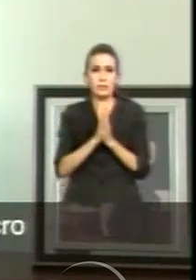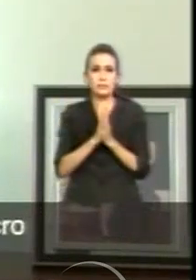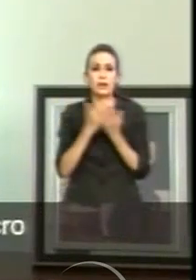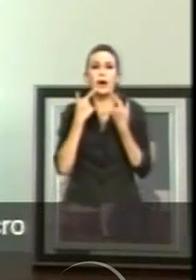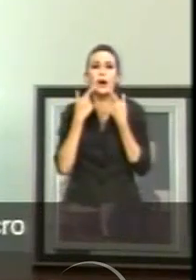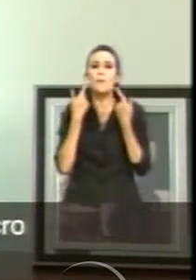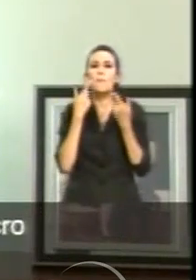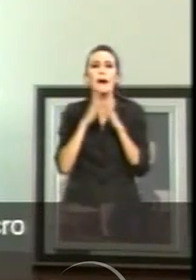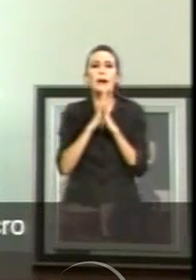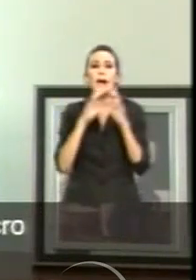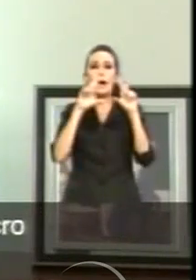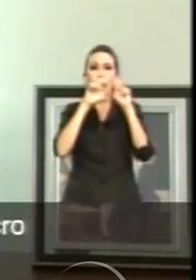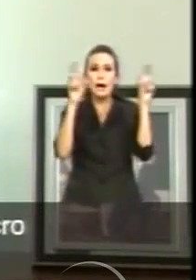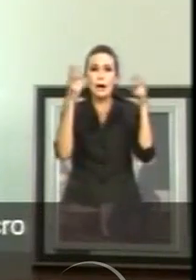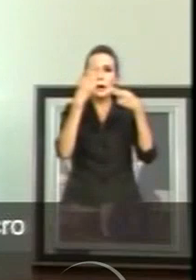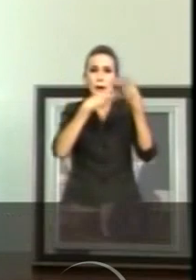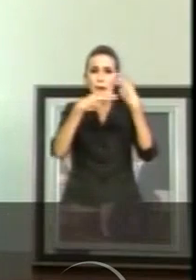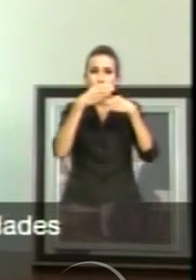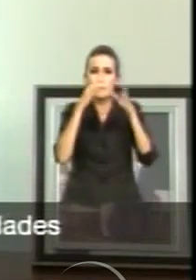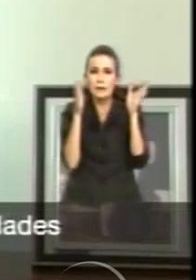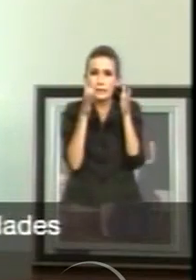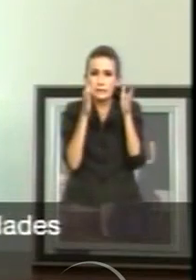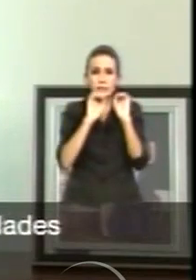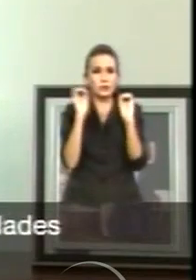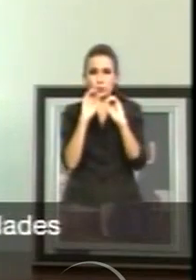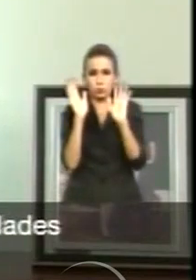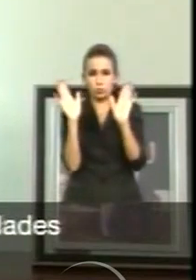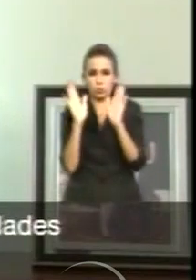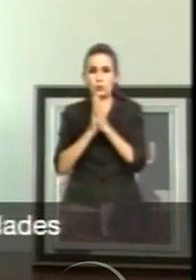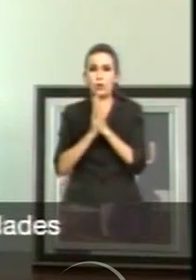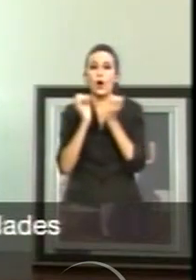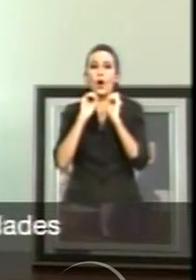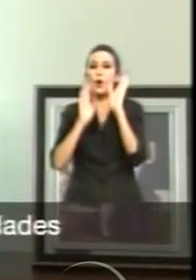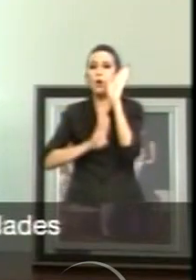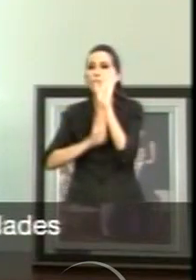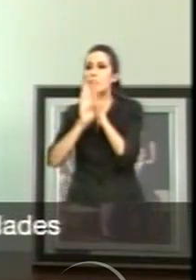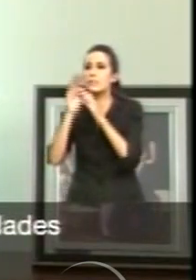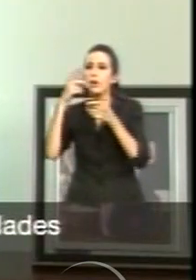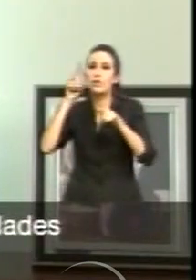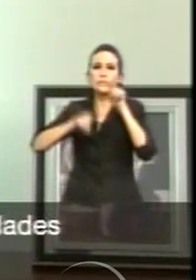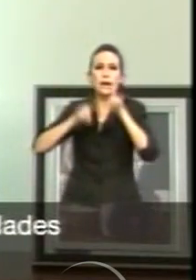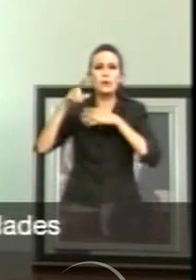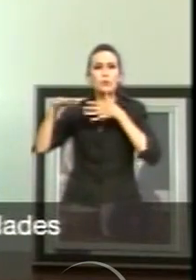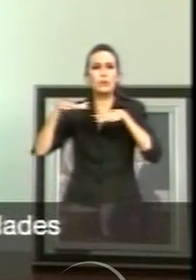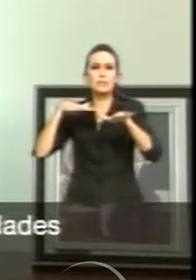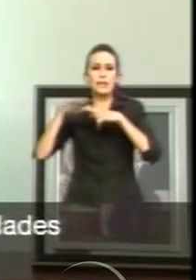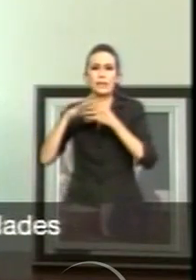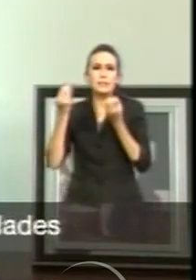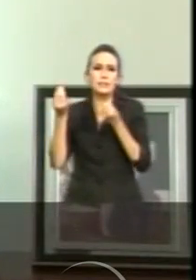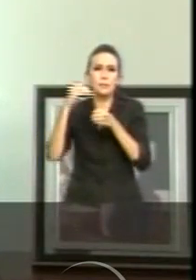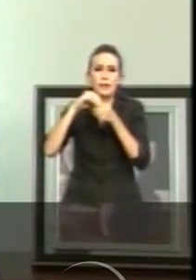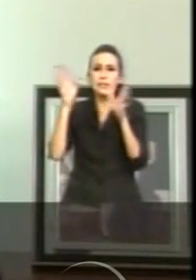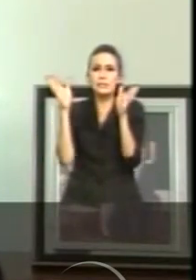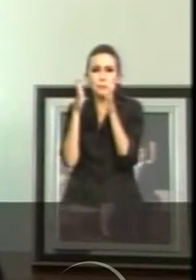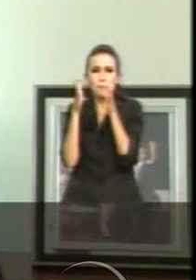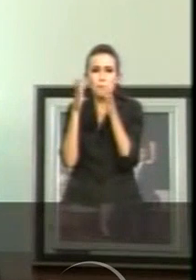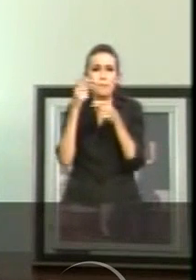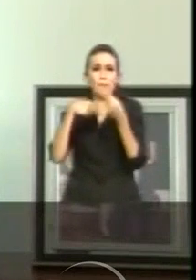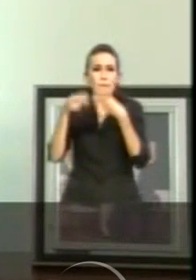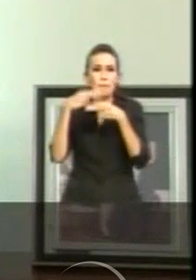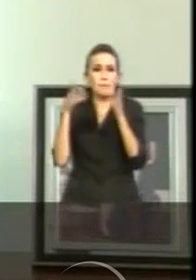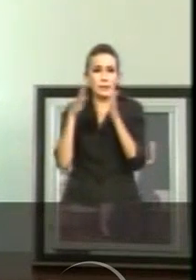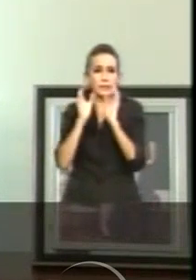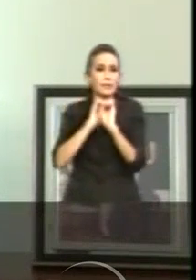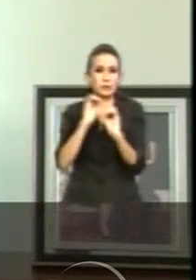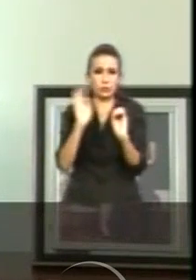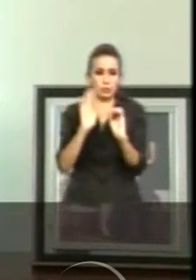no aplicará para las micro y pequeñas empresas, ni tampoco para quienes desarrollen actividades que garanticen un ingreso permanente de dólares